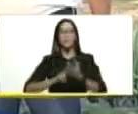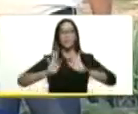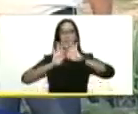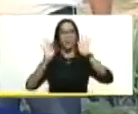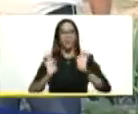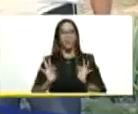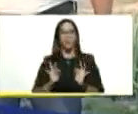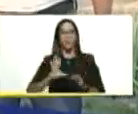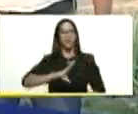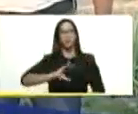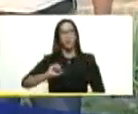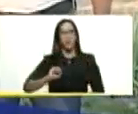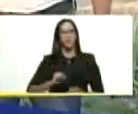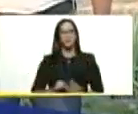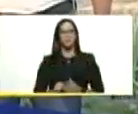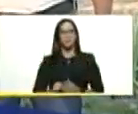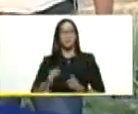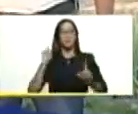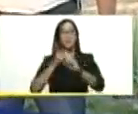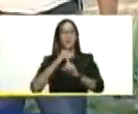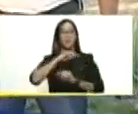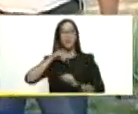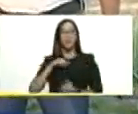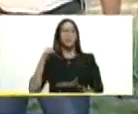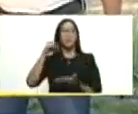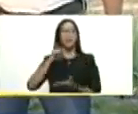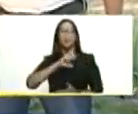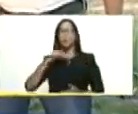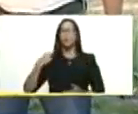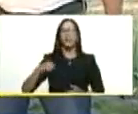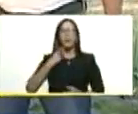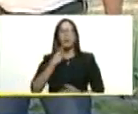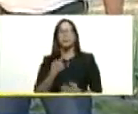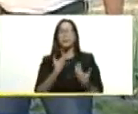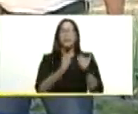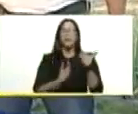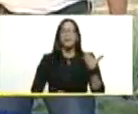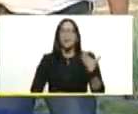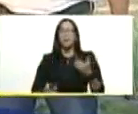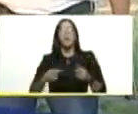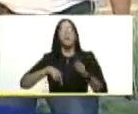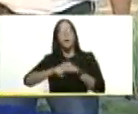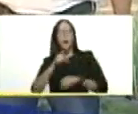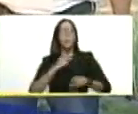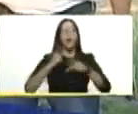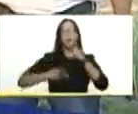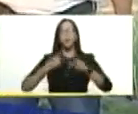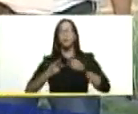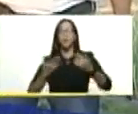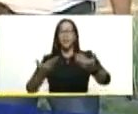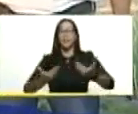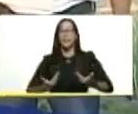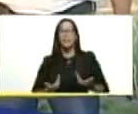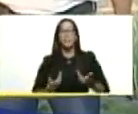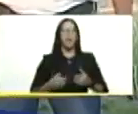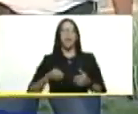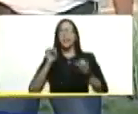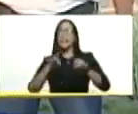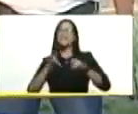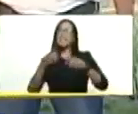soberana. Que nuestros clanes no tengamos que decirle, presidente, vamos a producir, deme la semilla.